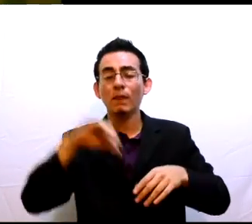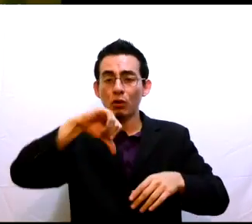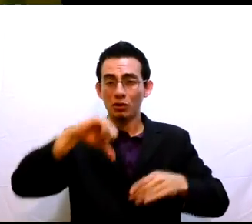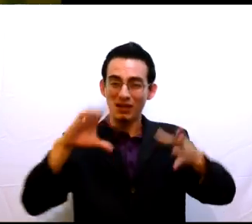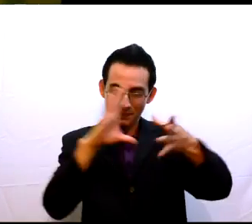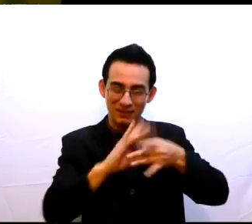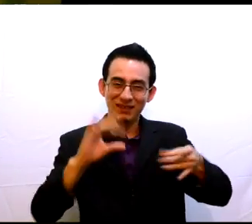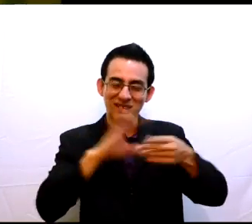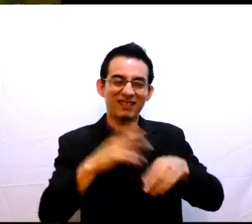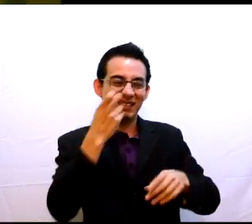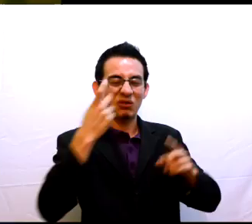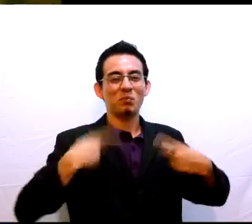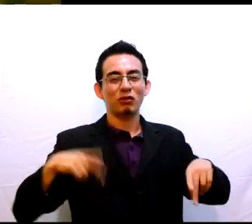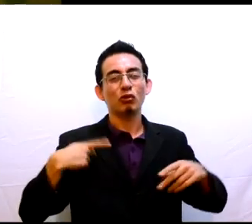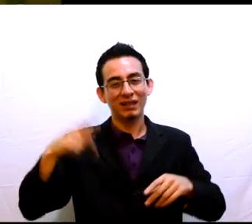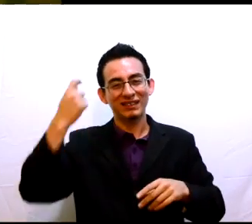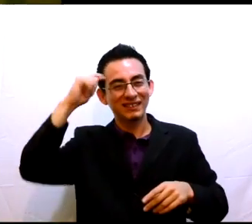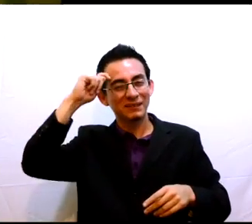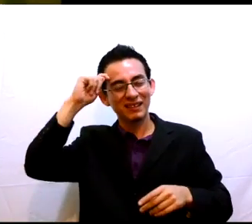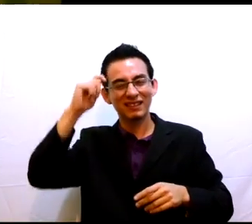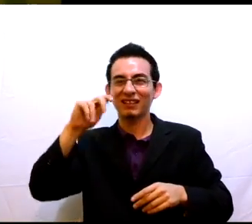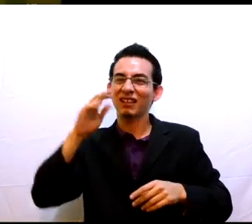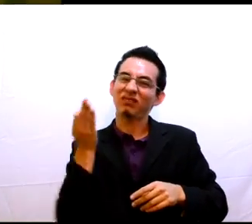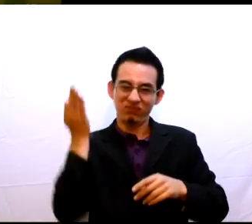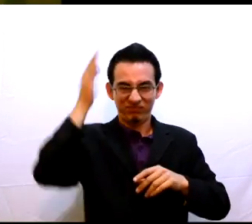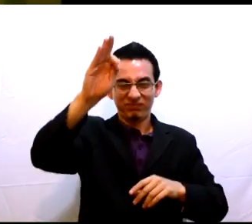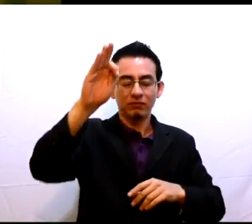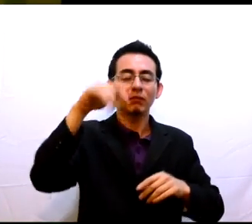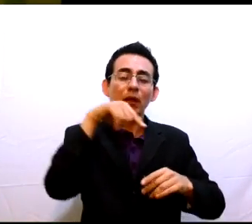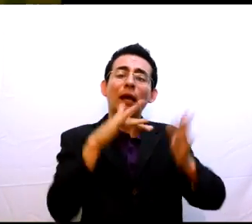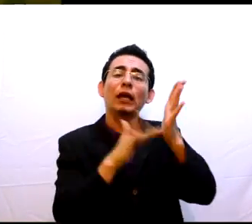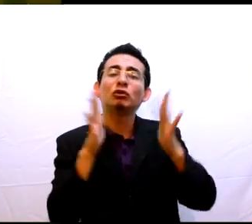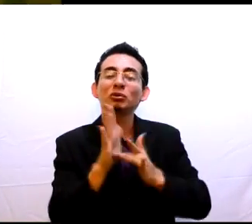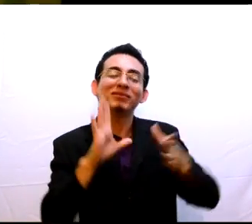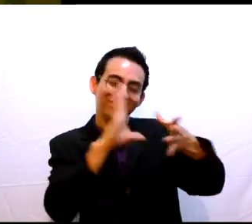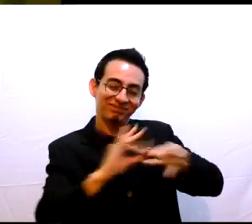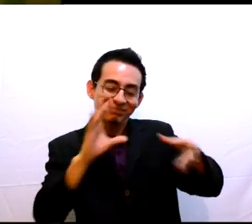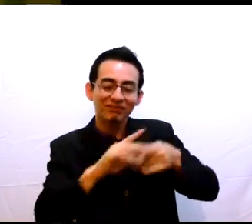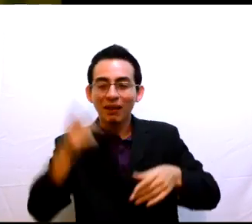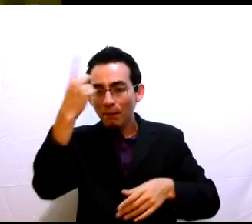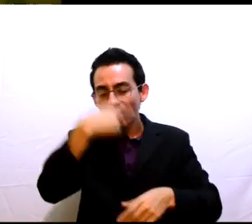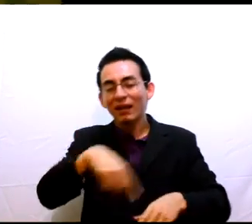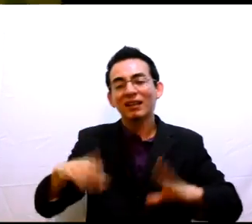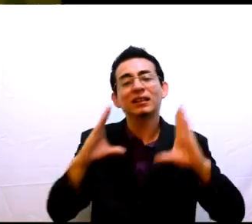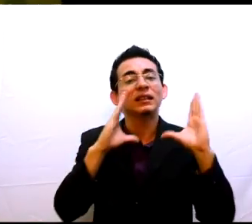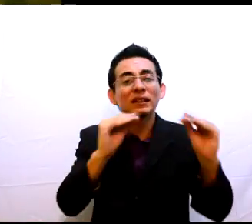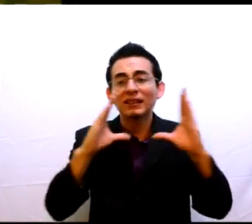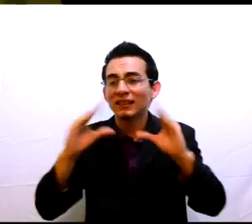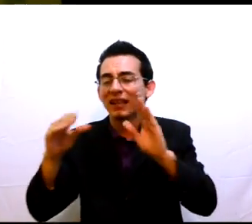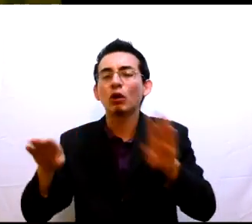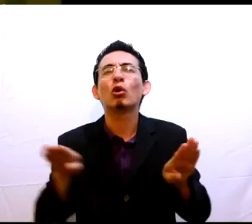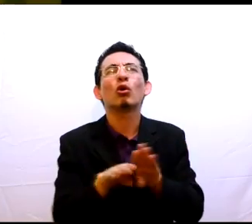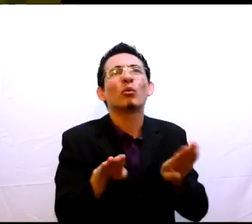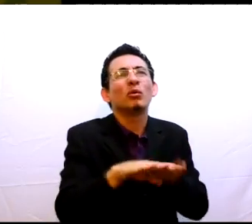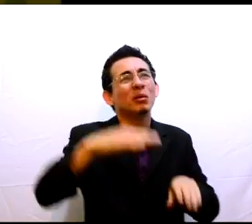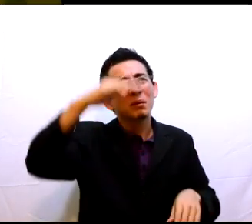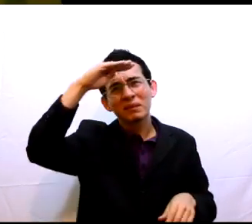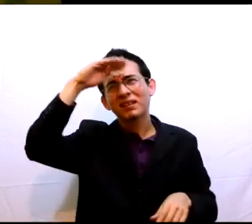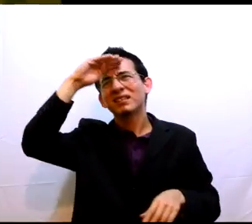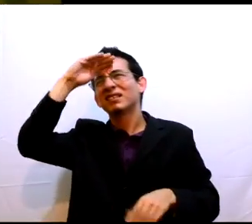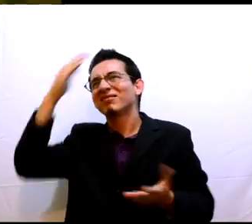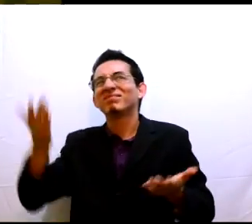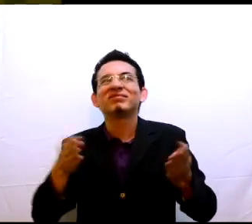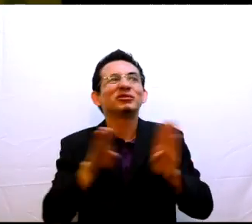del mayordomo infiel fue dicha por jesús para enseñarnos a pensar en el